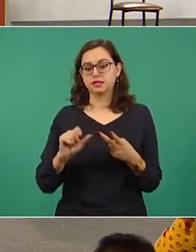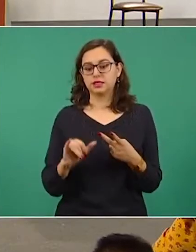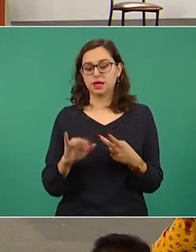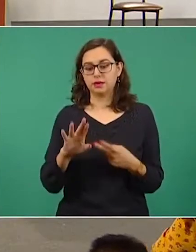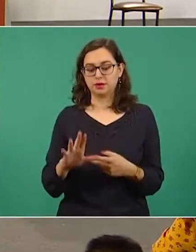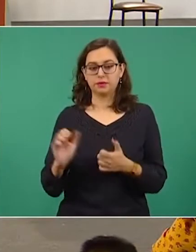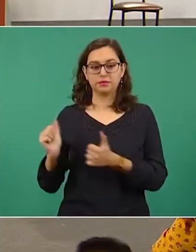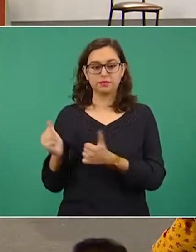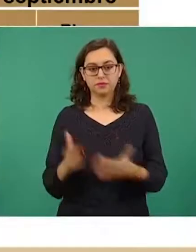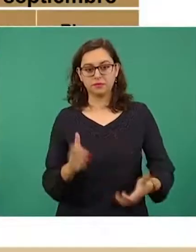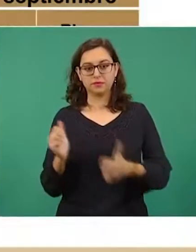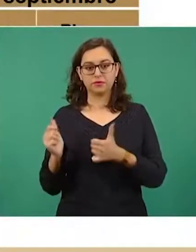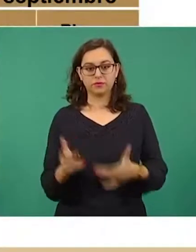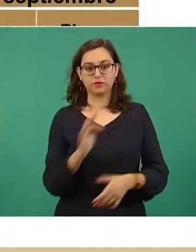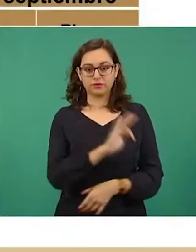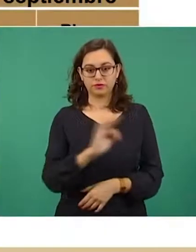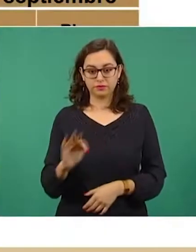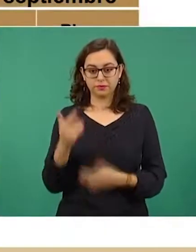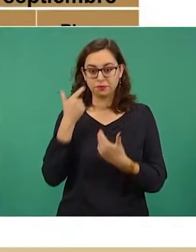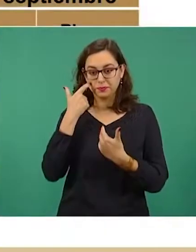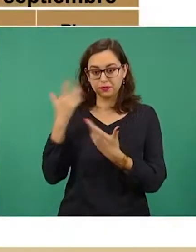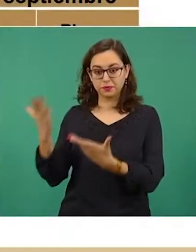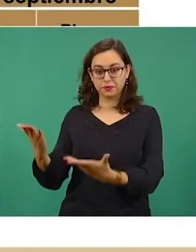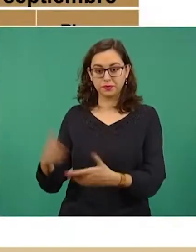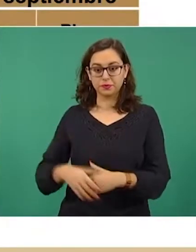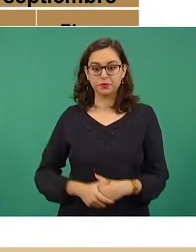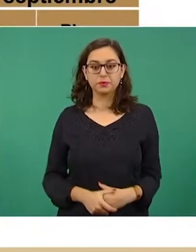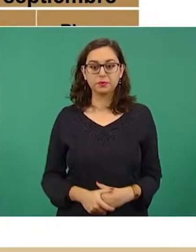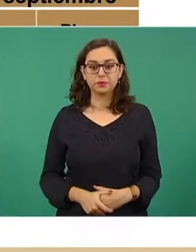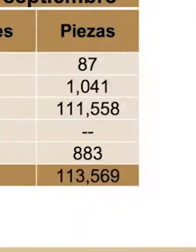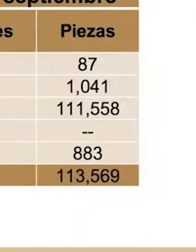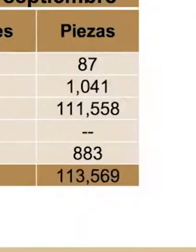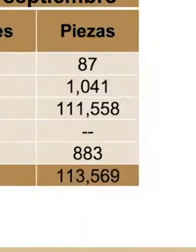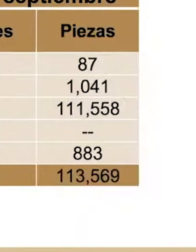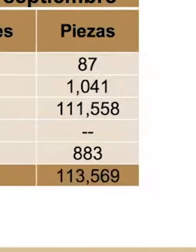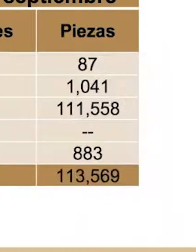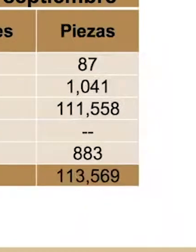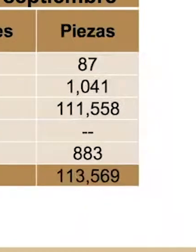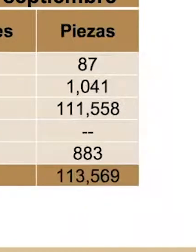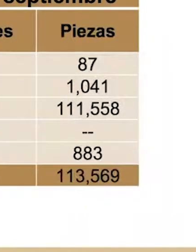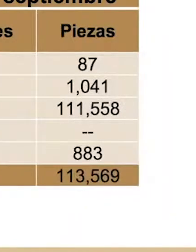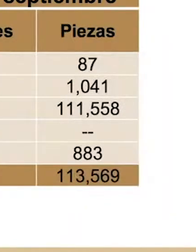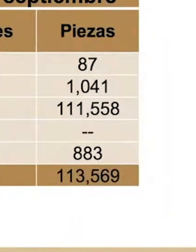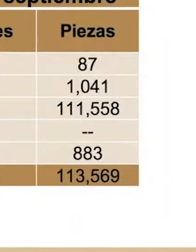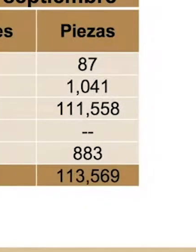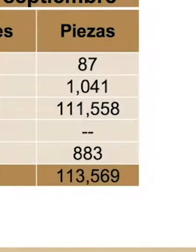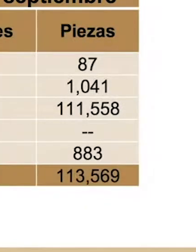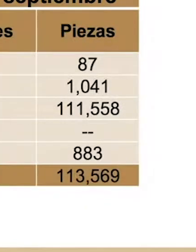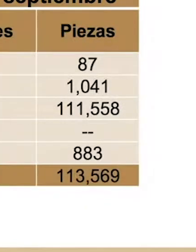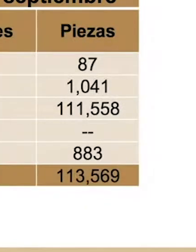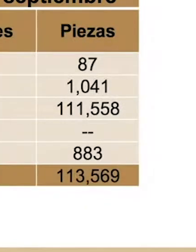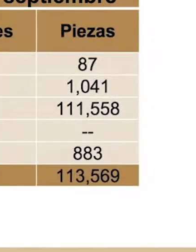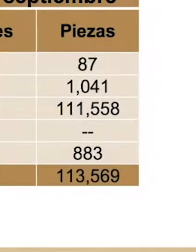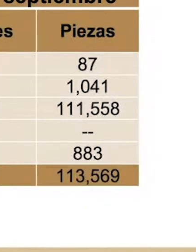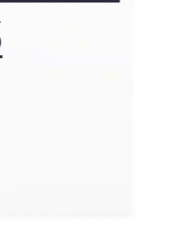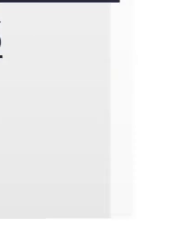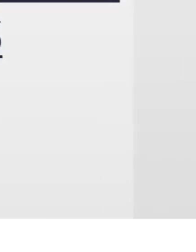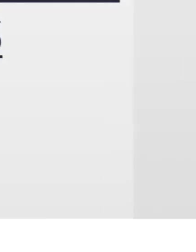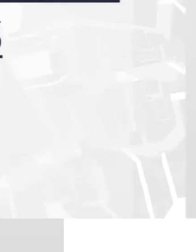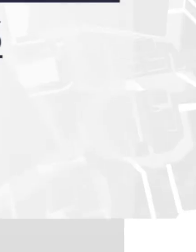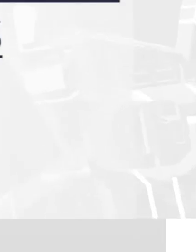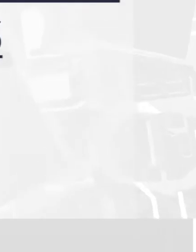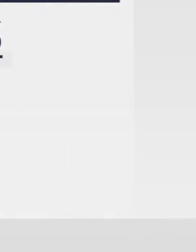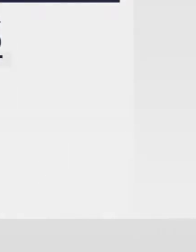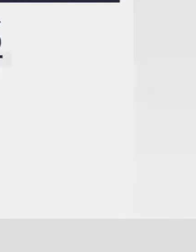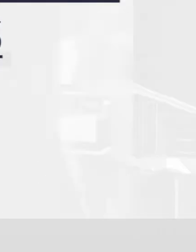El secretario de Salud, Jorge Alcocer, ante la crisis de salud expuesta en el estado y previa a una reunión en Oaxaca, informó este